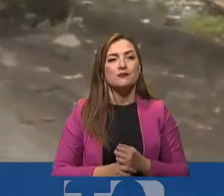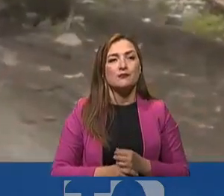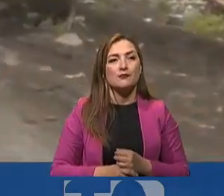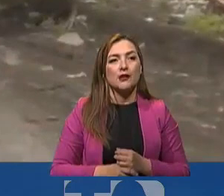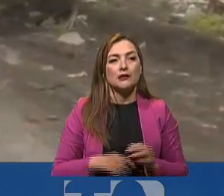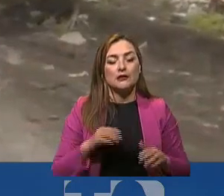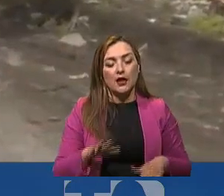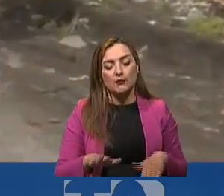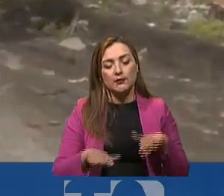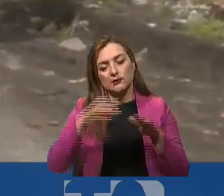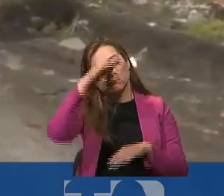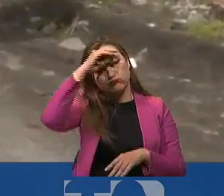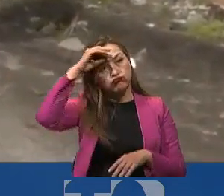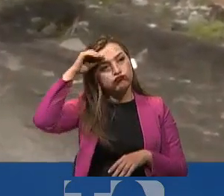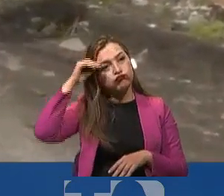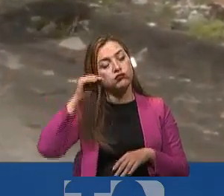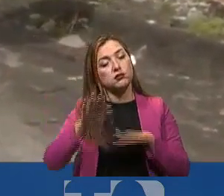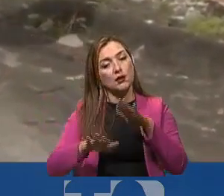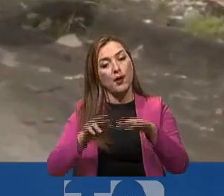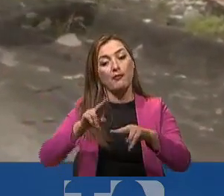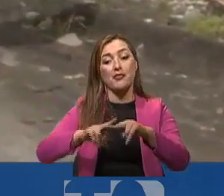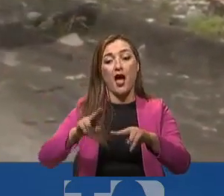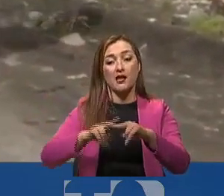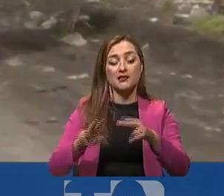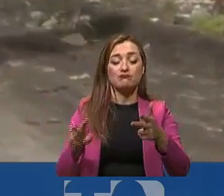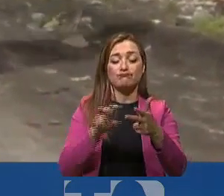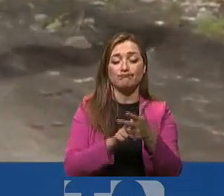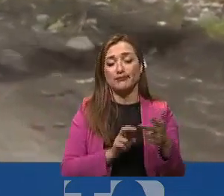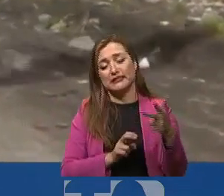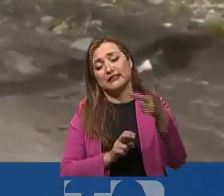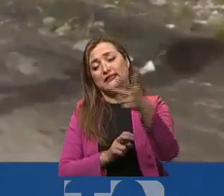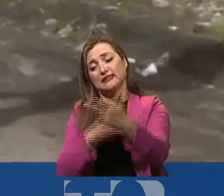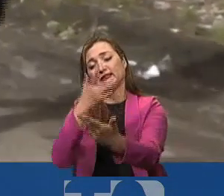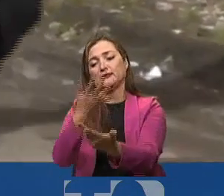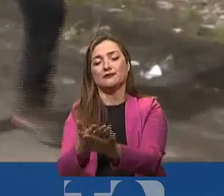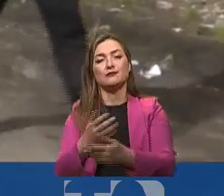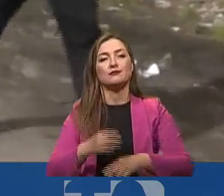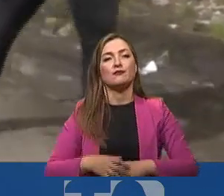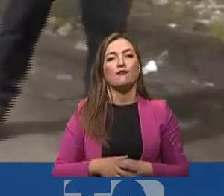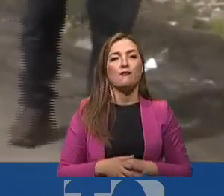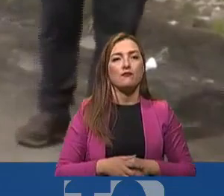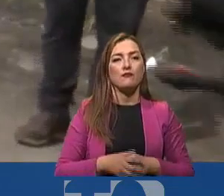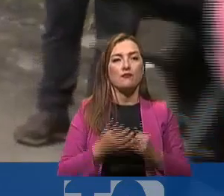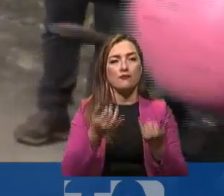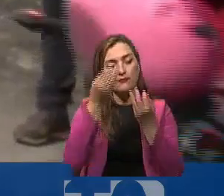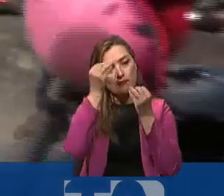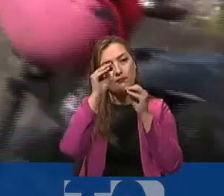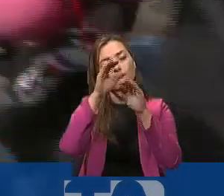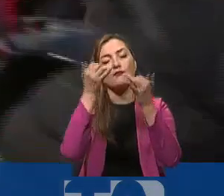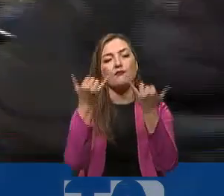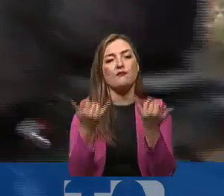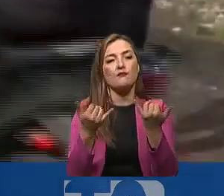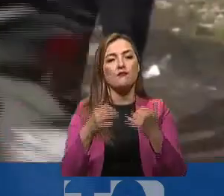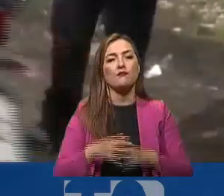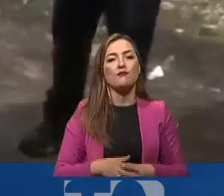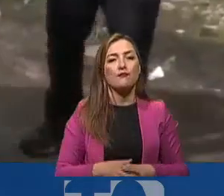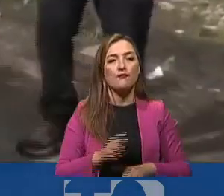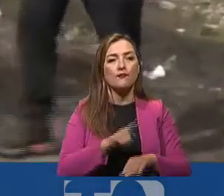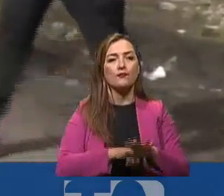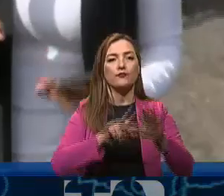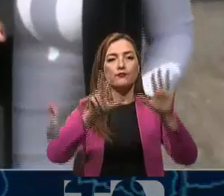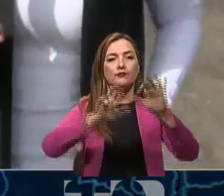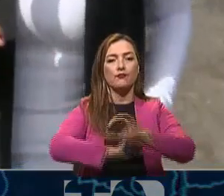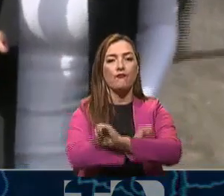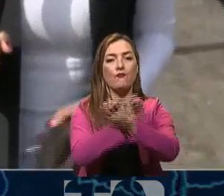tenían que ir caminando o quizás coger taxi rutas para poder movilizarse. Esa es información que les tenemos a esta hora, cuando son